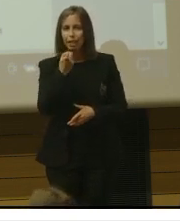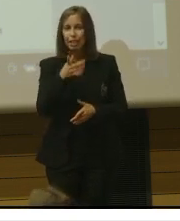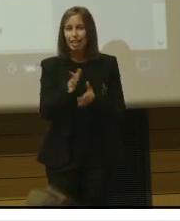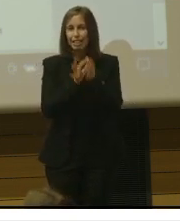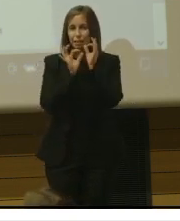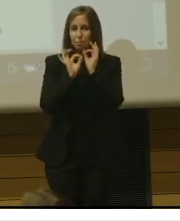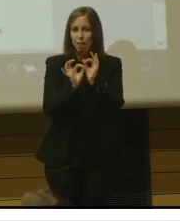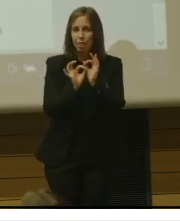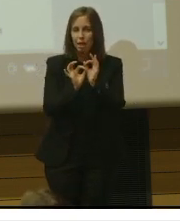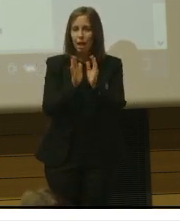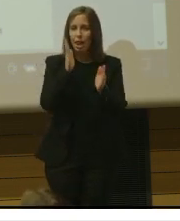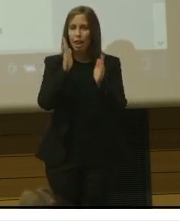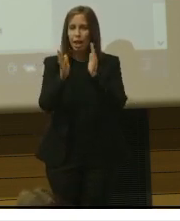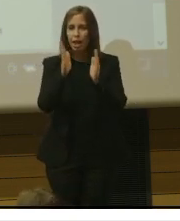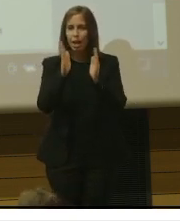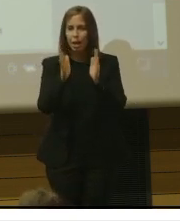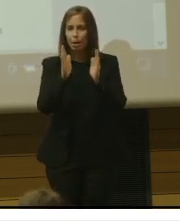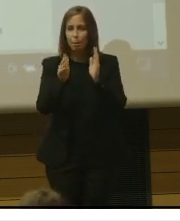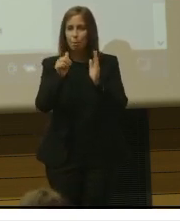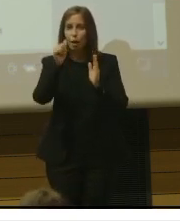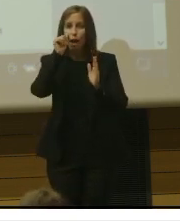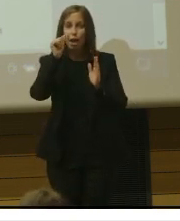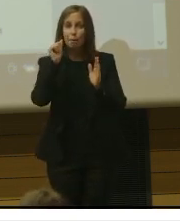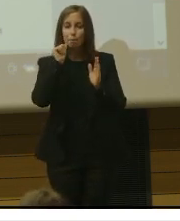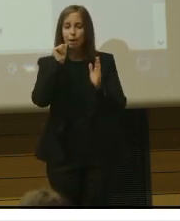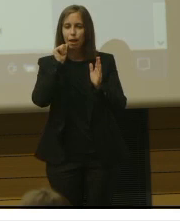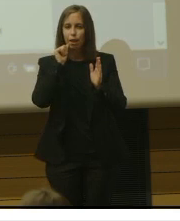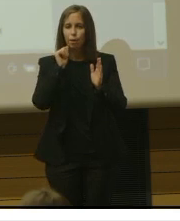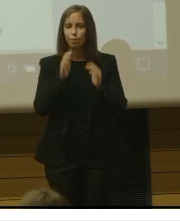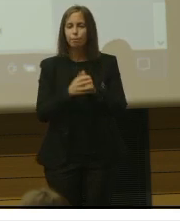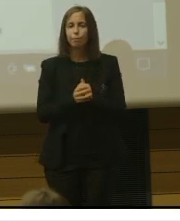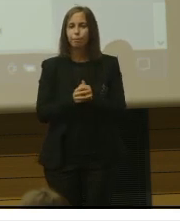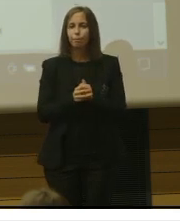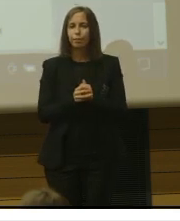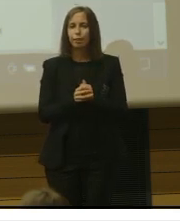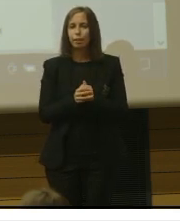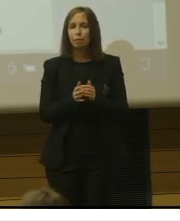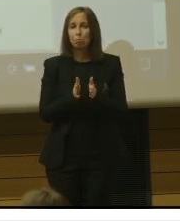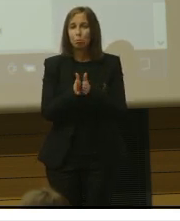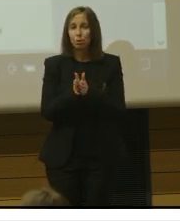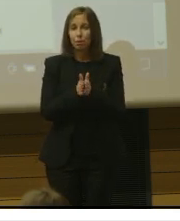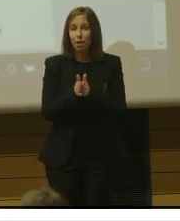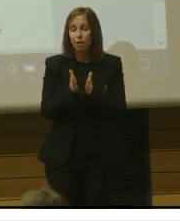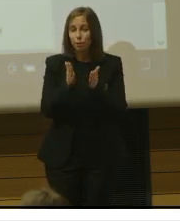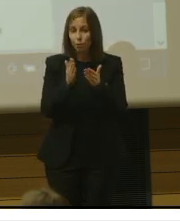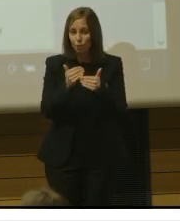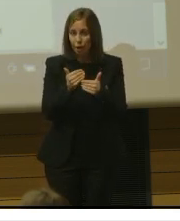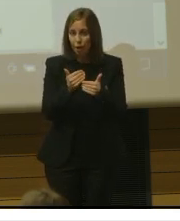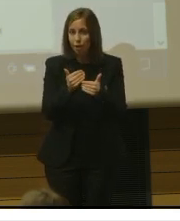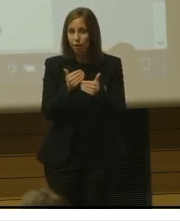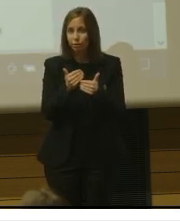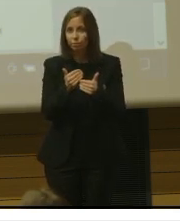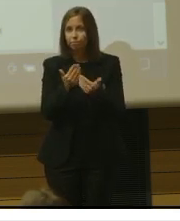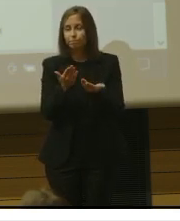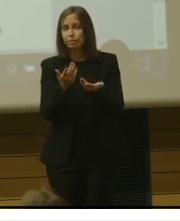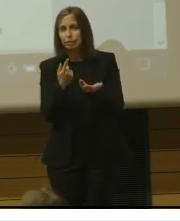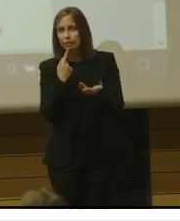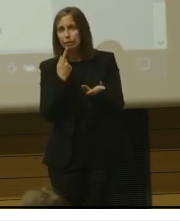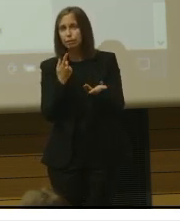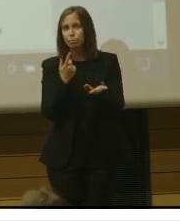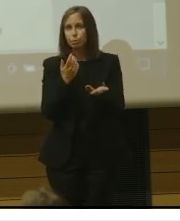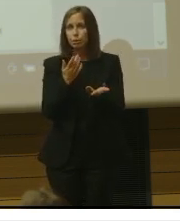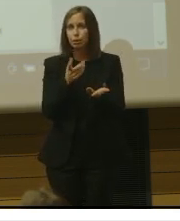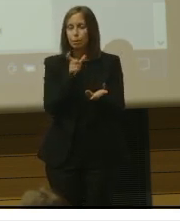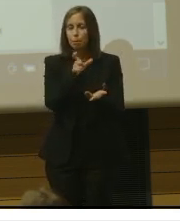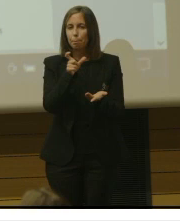específicas del periodo vital en el que se encuentran estas mujeres, esa escasa motivación. Hay un mito, ¿no?, de que las personas